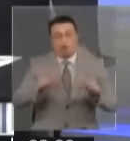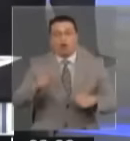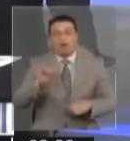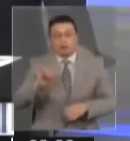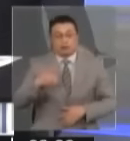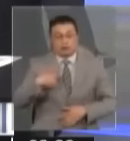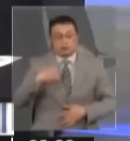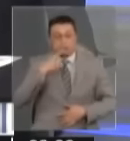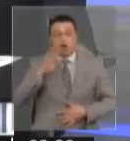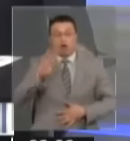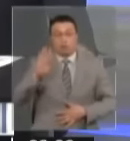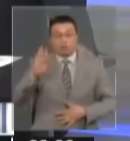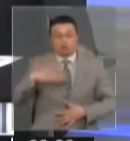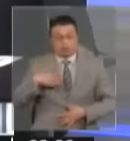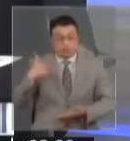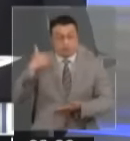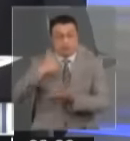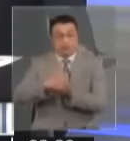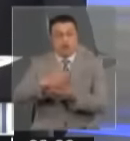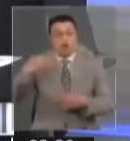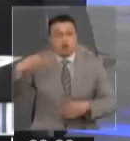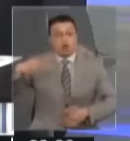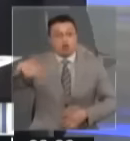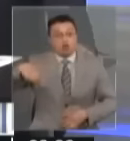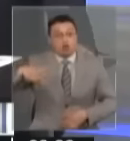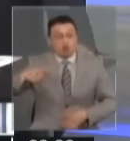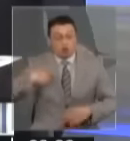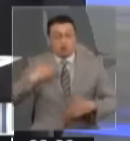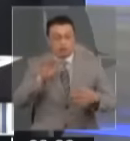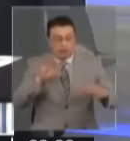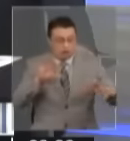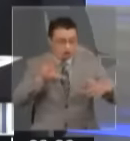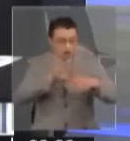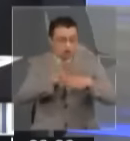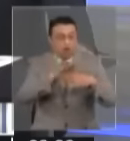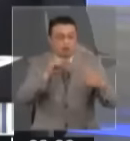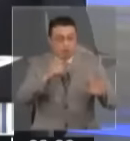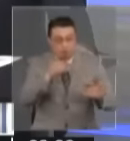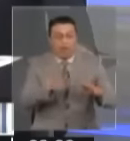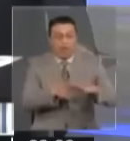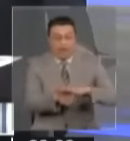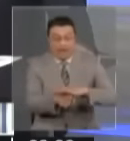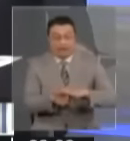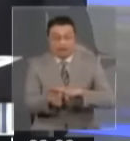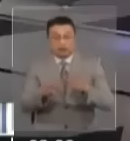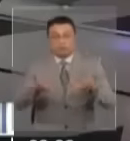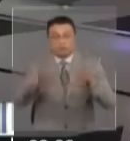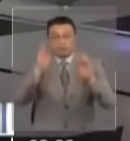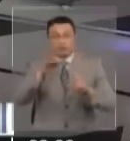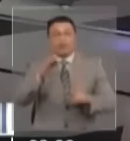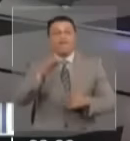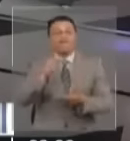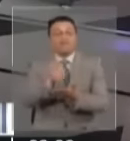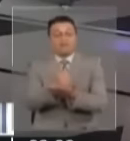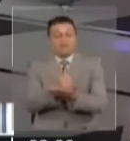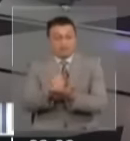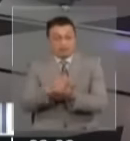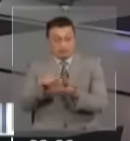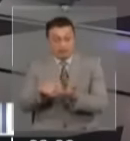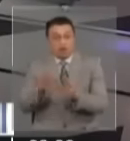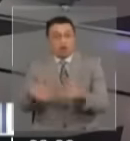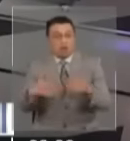comprometo, al ser alcalde de Ñuñoa, a trabajar un convenio que permita el acceso de este fitofármaco a la